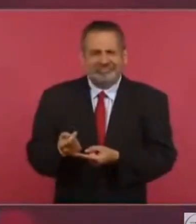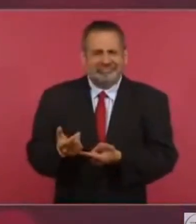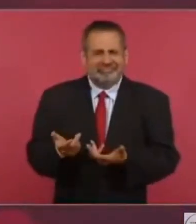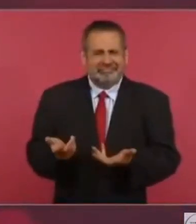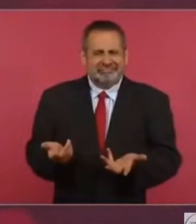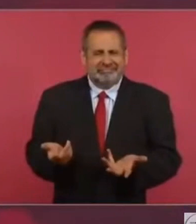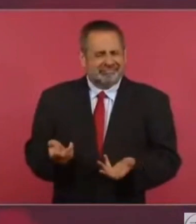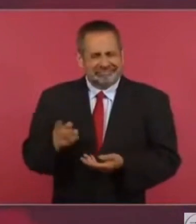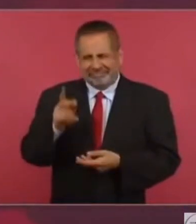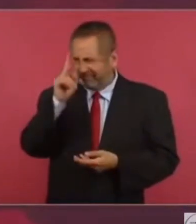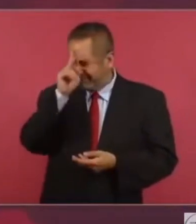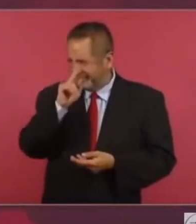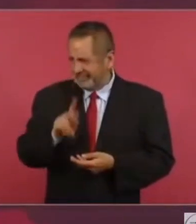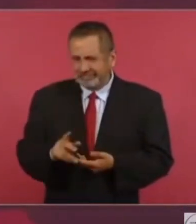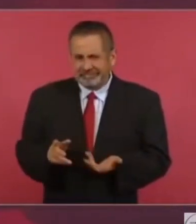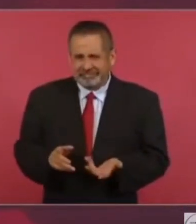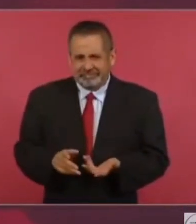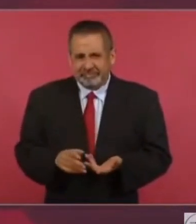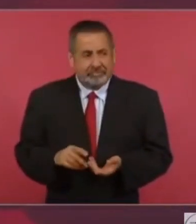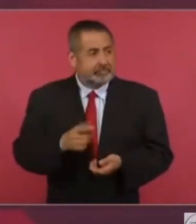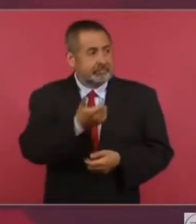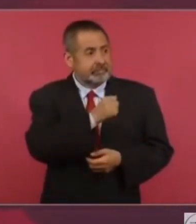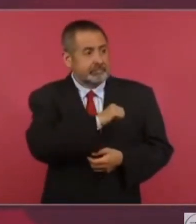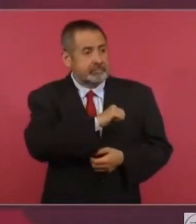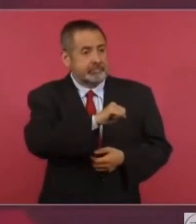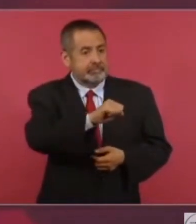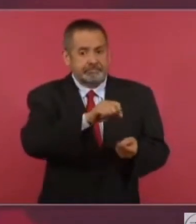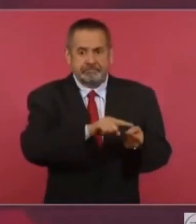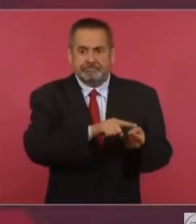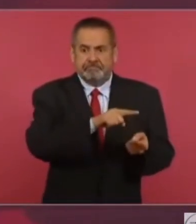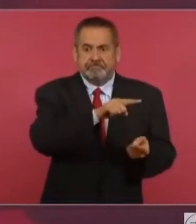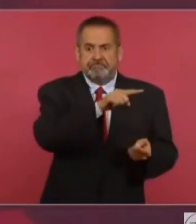mucho más que la inflación,